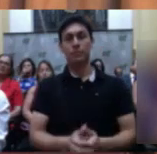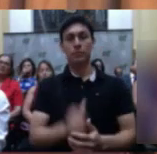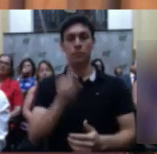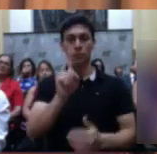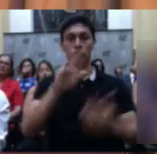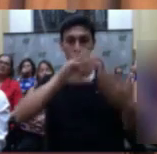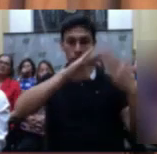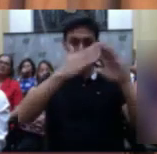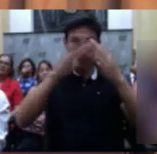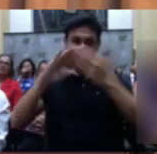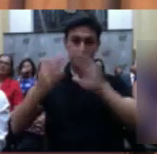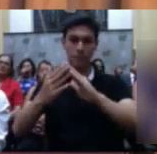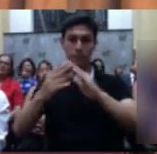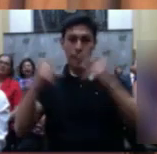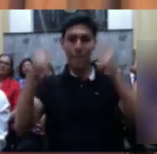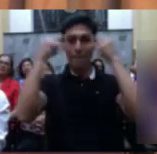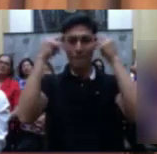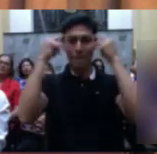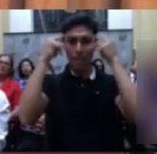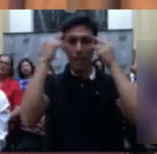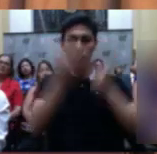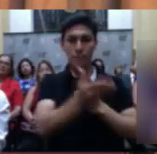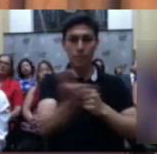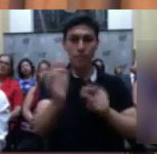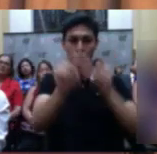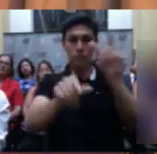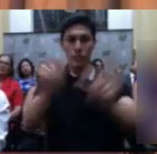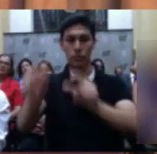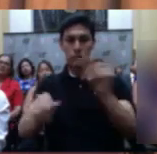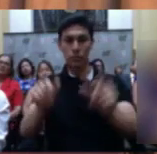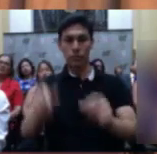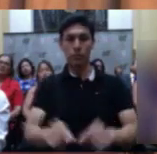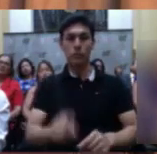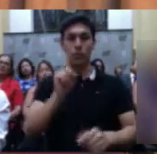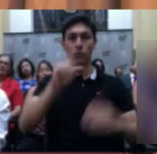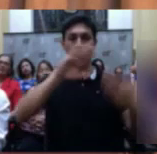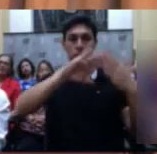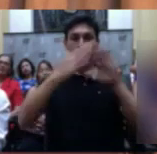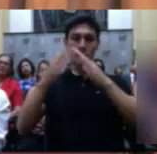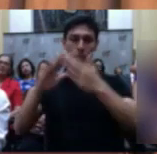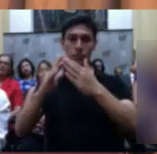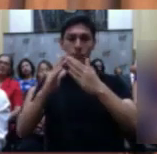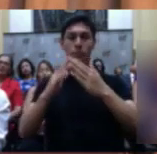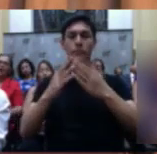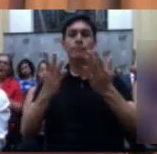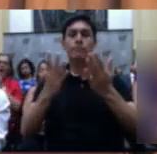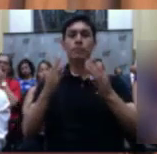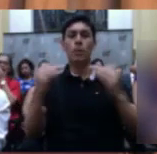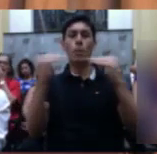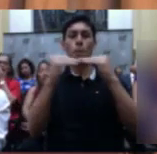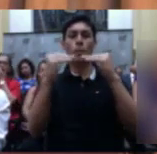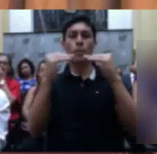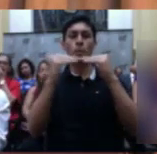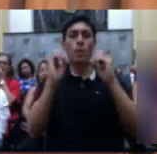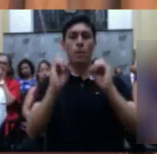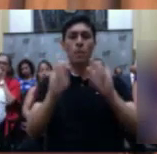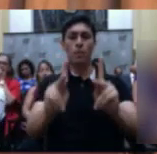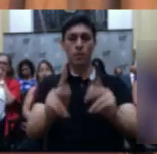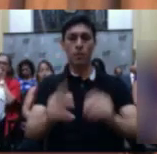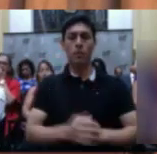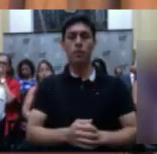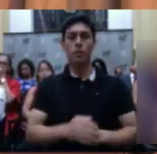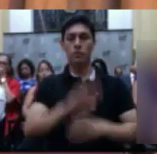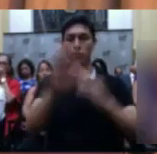ciudad pensada en las personas, una ciudad con igualdad de oportunidades para todos